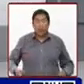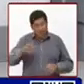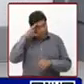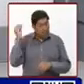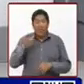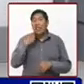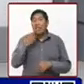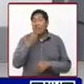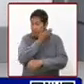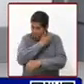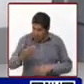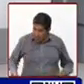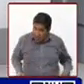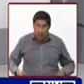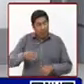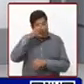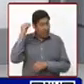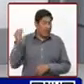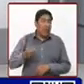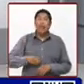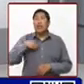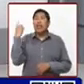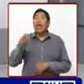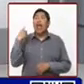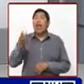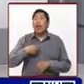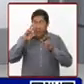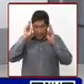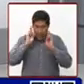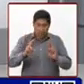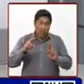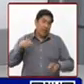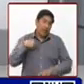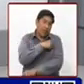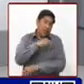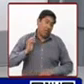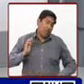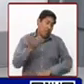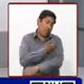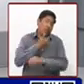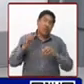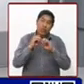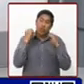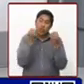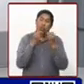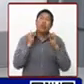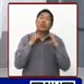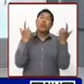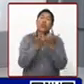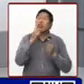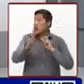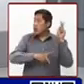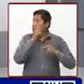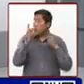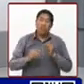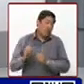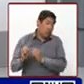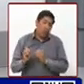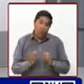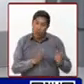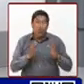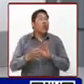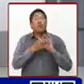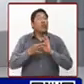nuevamente dice el presidente Luis Arce siempre respetaremos a nuestras organizaciones sociales que son el pueblo organizado y